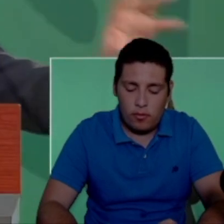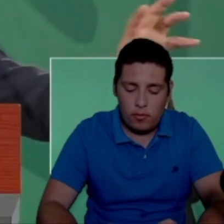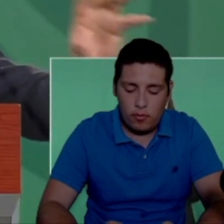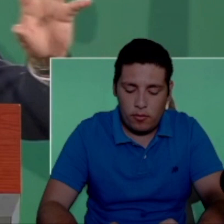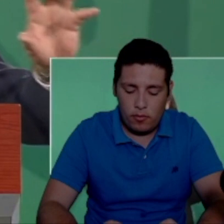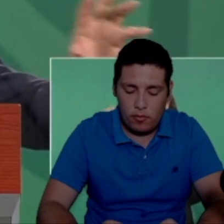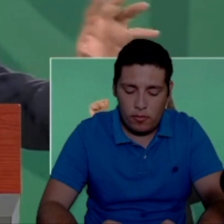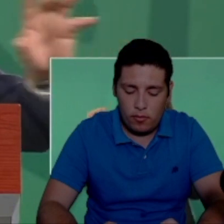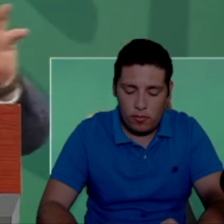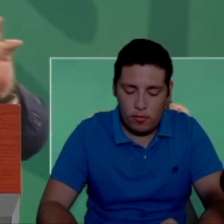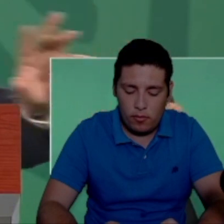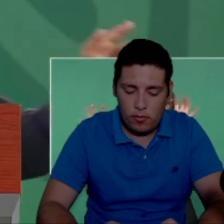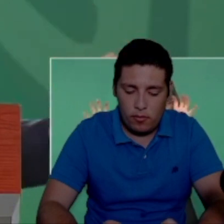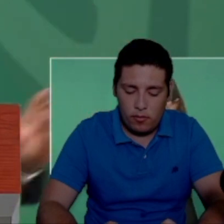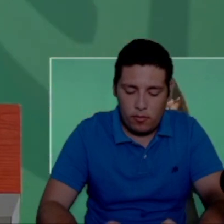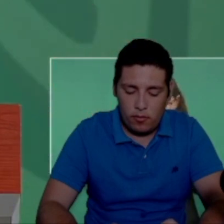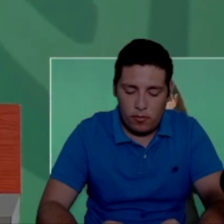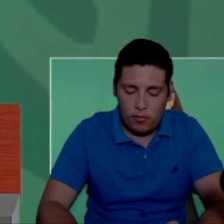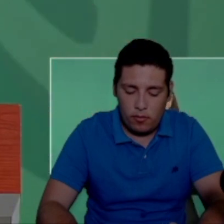están